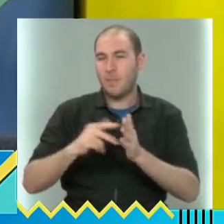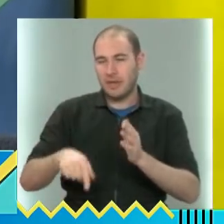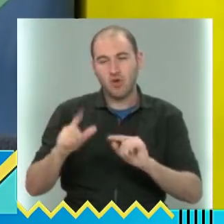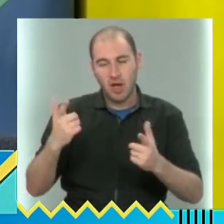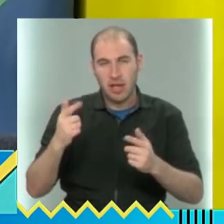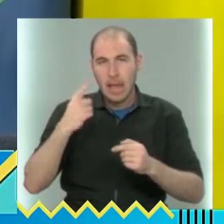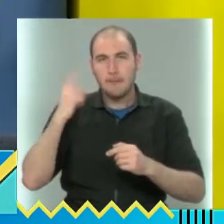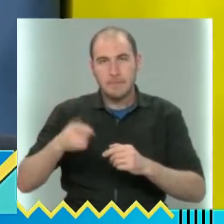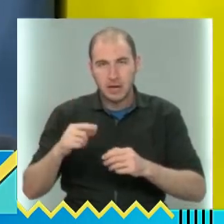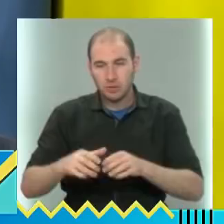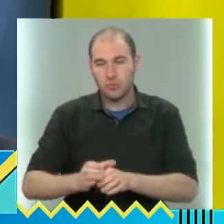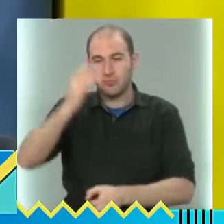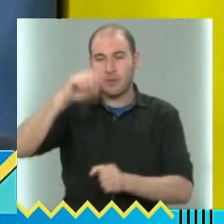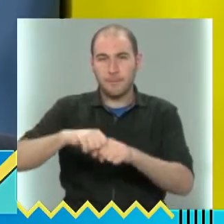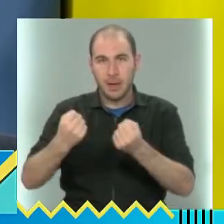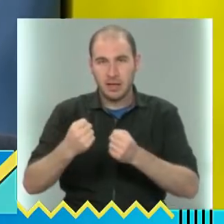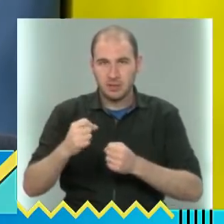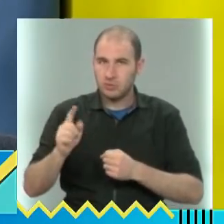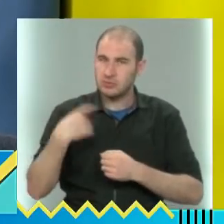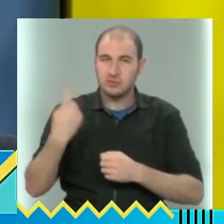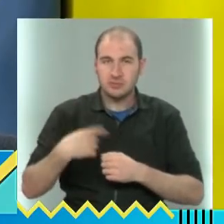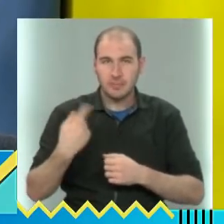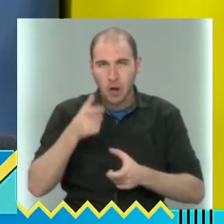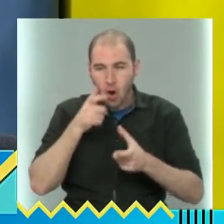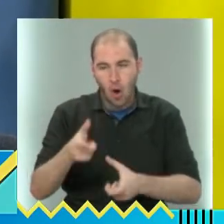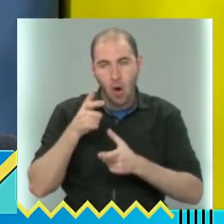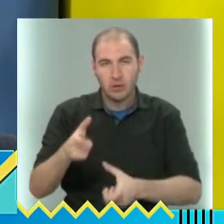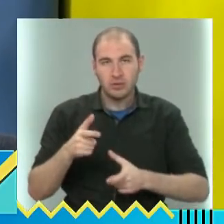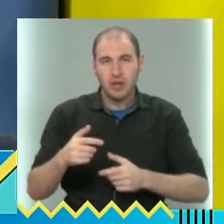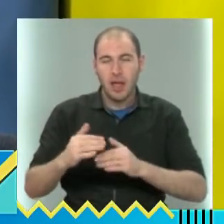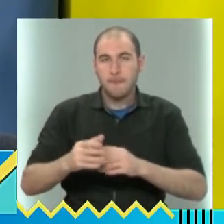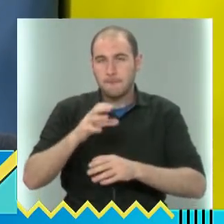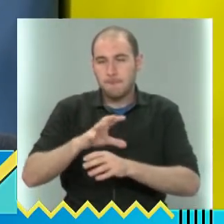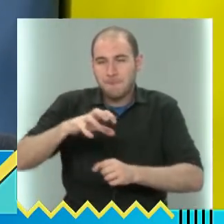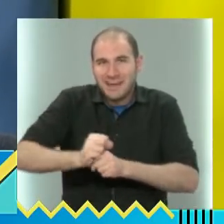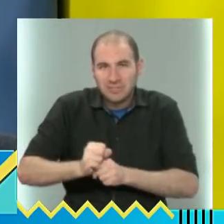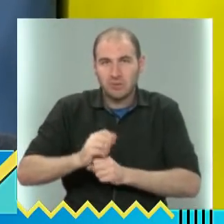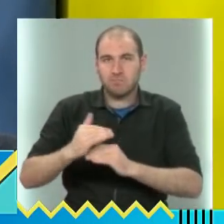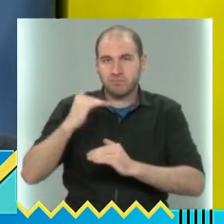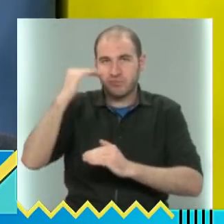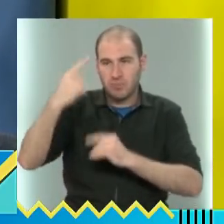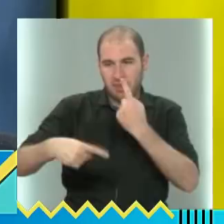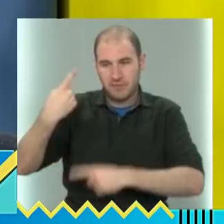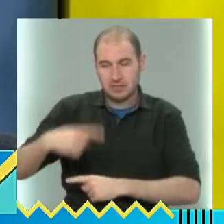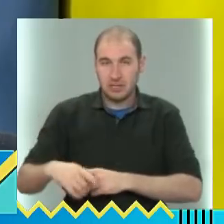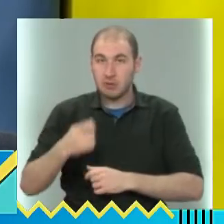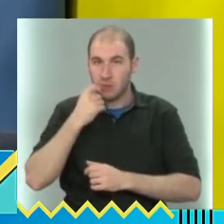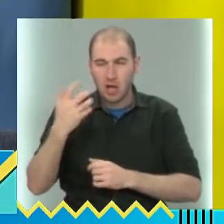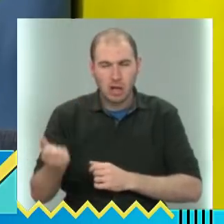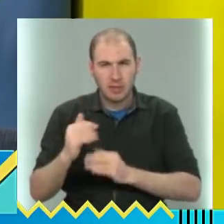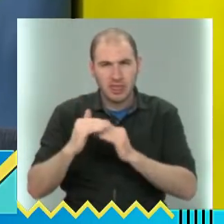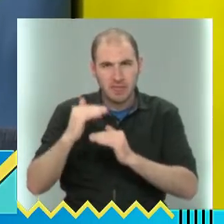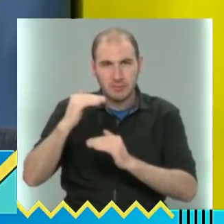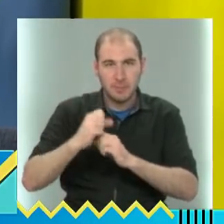El riesgo de la fractura de la tubería. Estamos permanentemente monitoreando las diferencias de presión entre las diferentes capas de la tubería. Si se detecta un